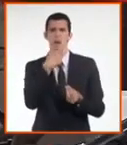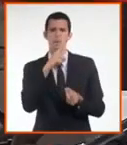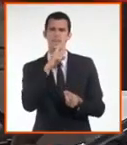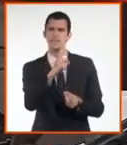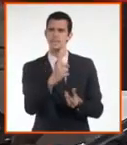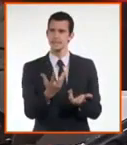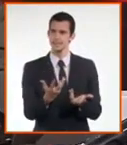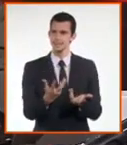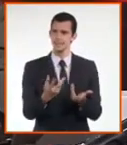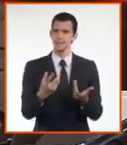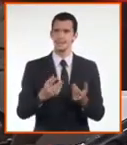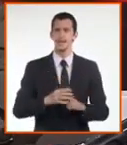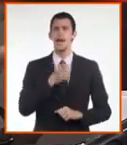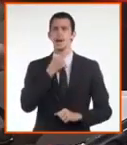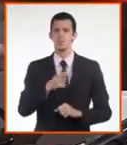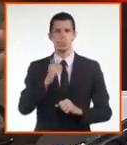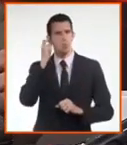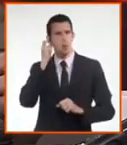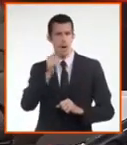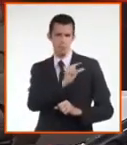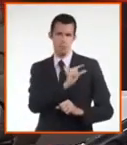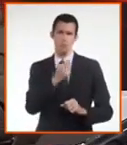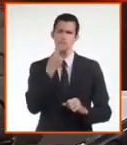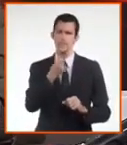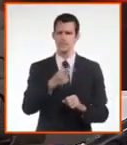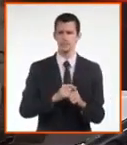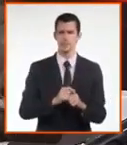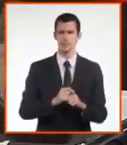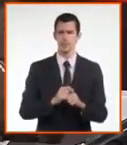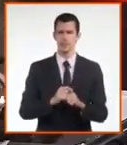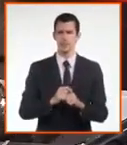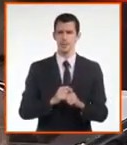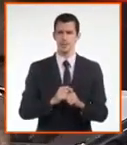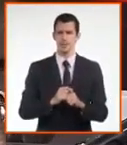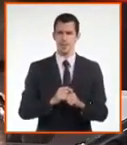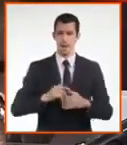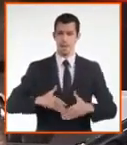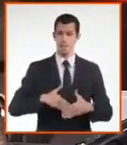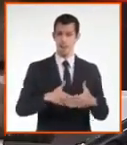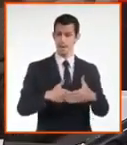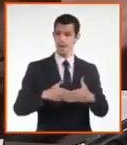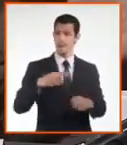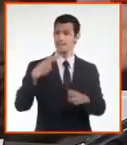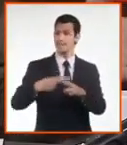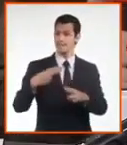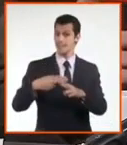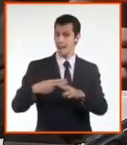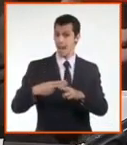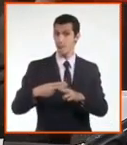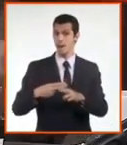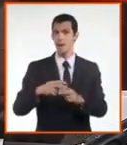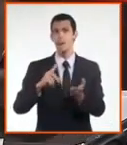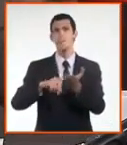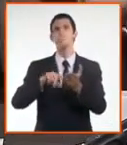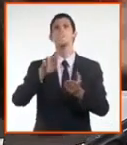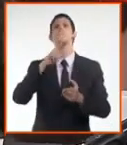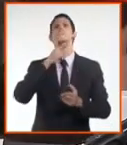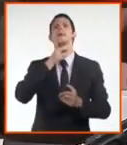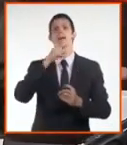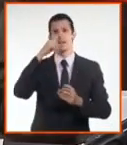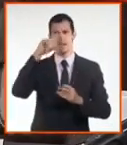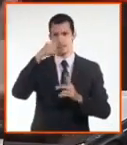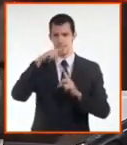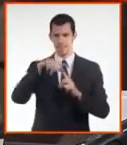14 sí pero hay otros productos que en nuestra población añora que no lo ve por ejemplo el poli vi a leves o el nutriente